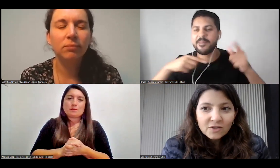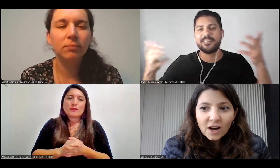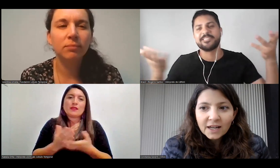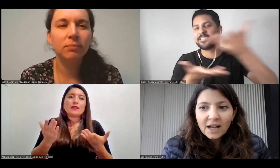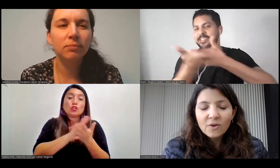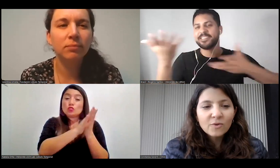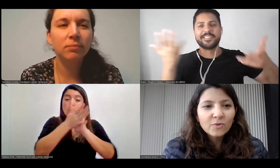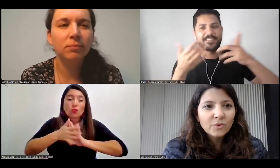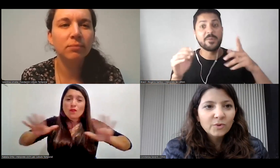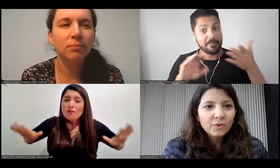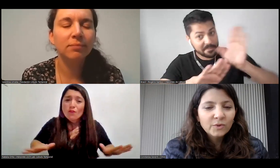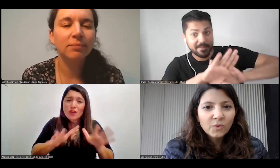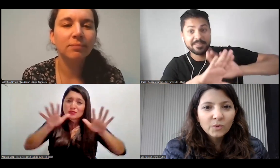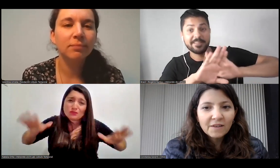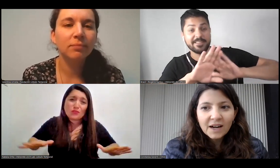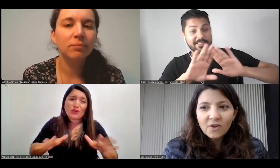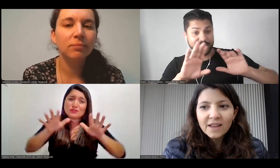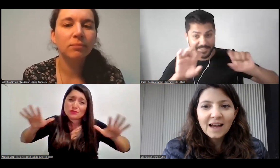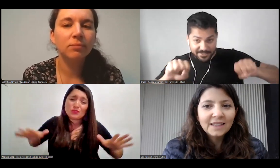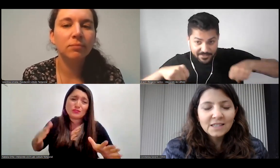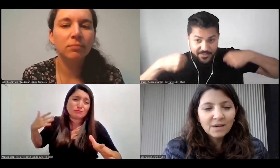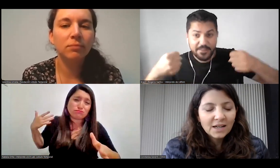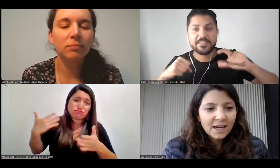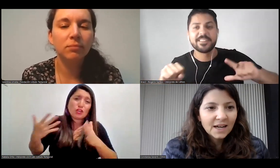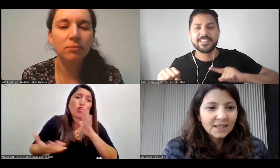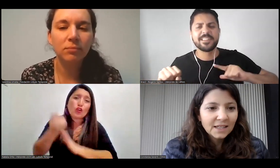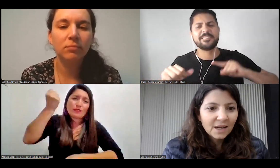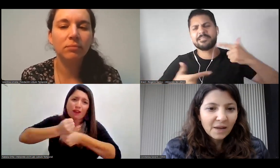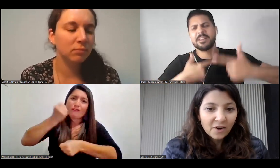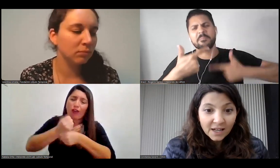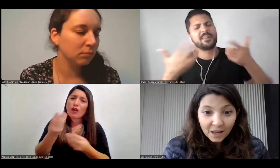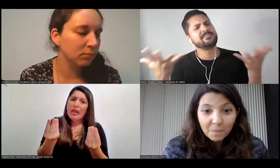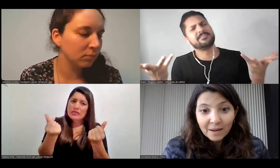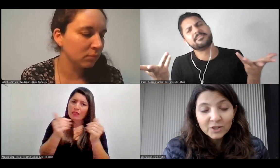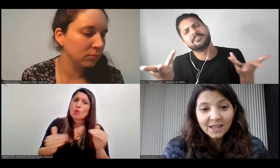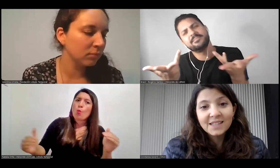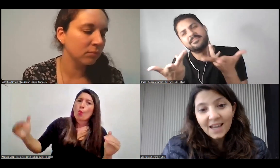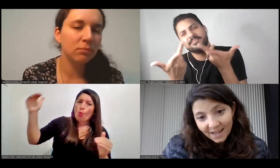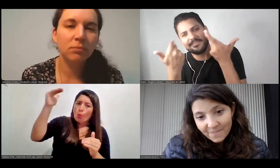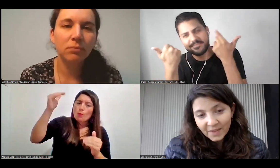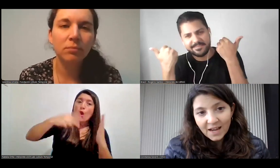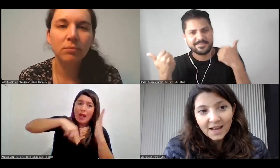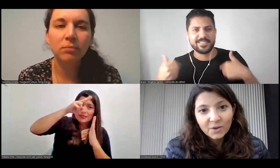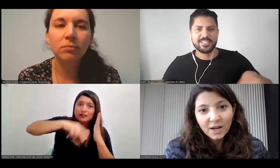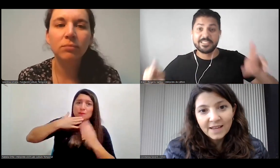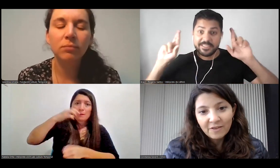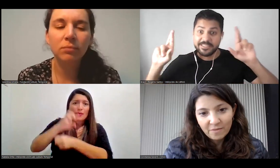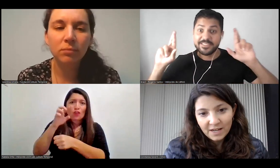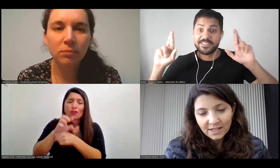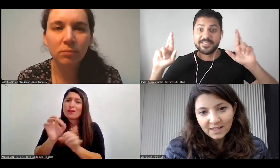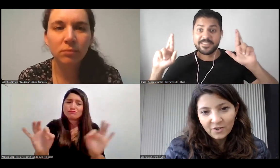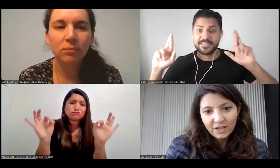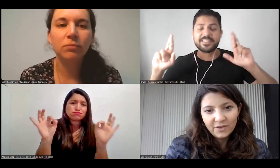este esfuerzo han creado un trabajo de altísima calidad artística y pedagógica que esperemos que llegue a las escuelas